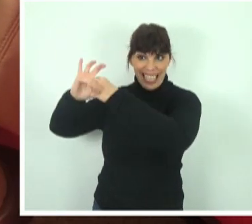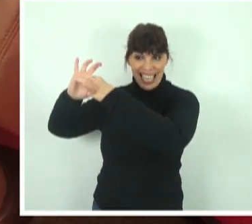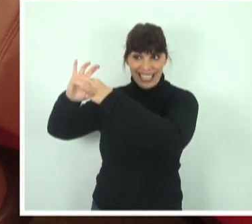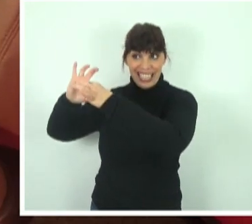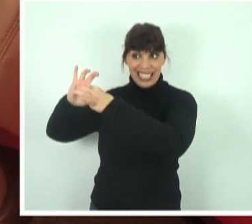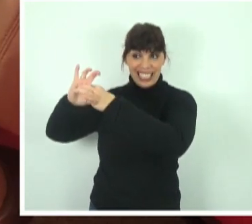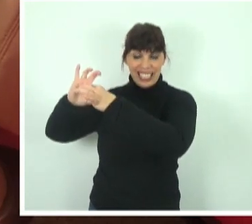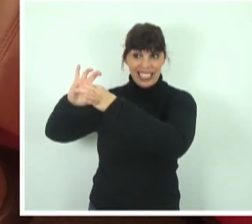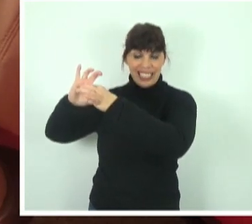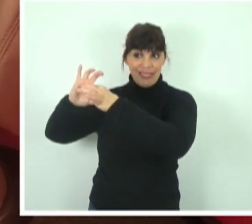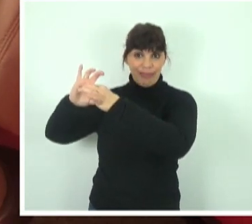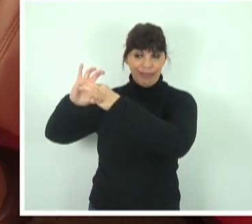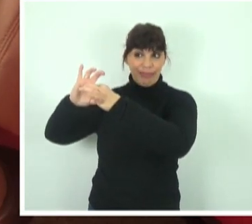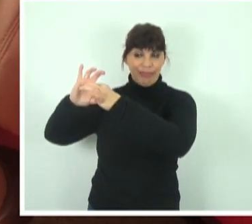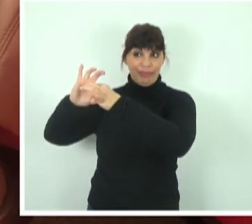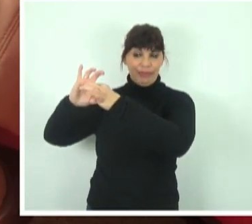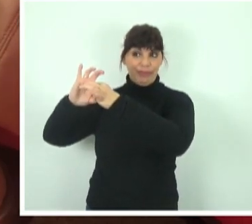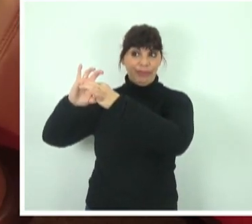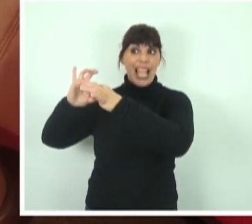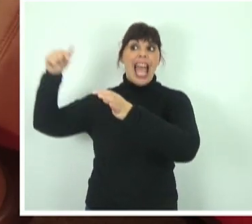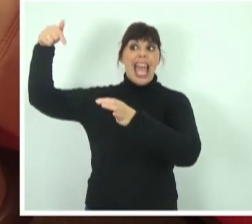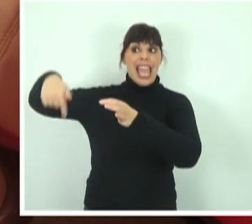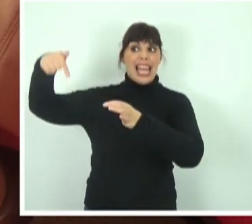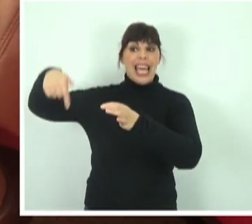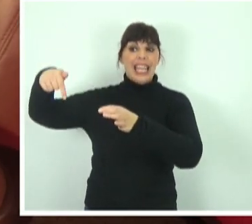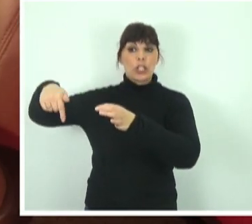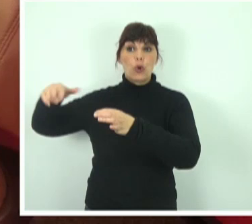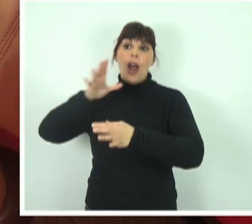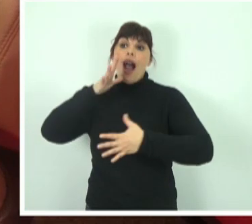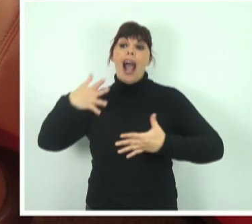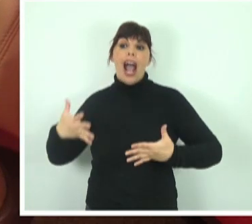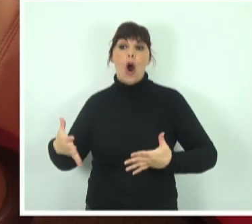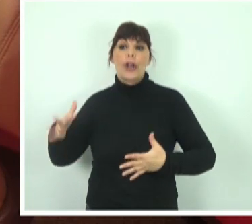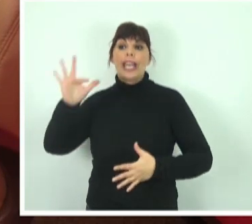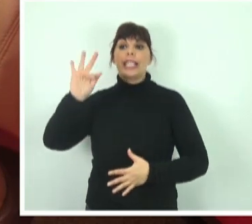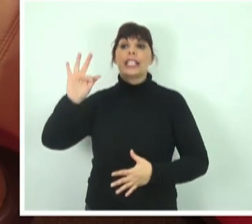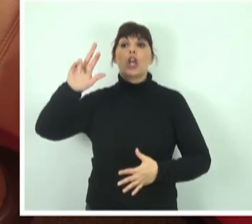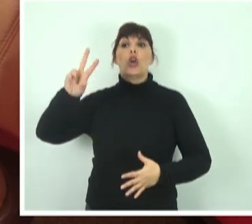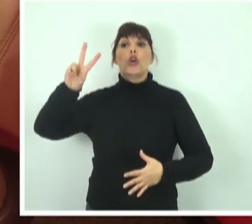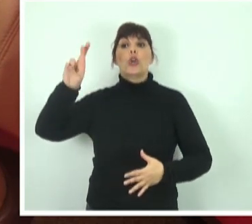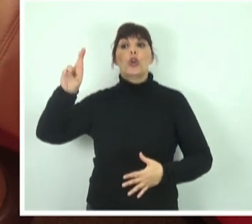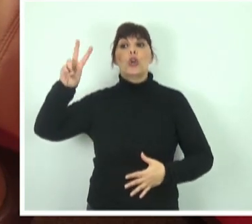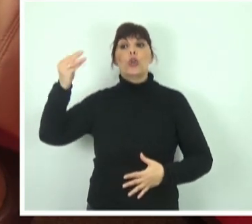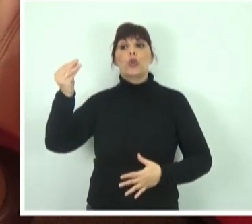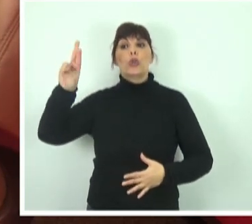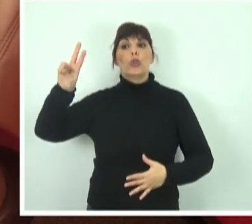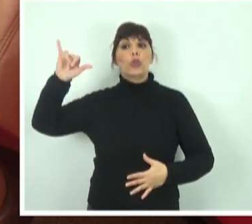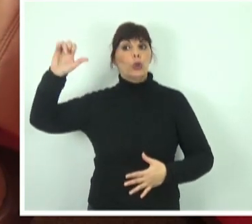Sur, porque habiendo Gálatas, uno del norte, uno del sur. Por ejemplo, cuando el Imperio Romano